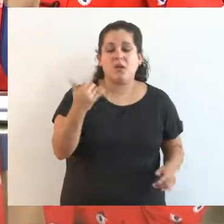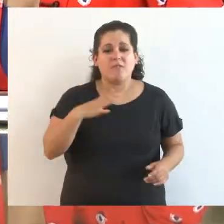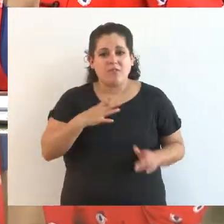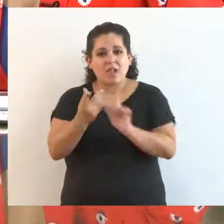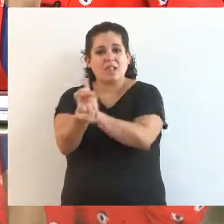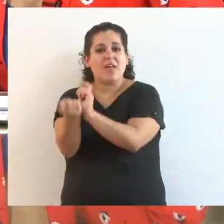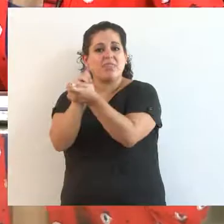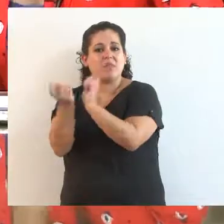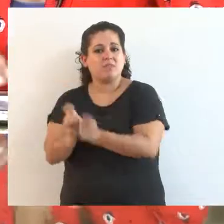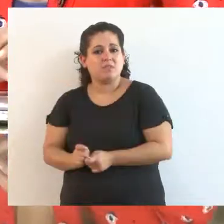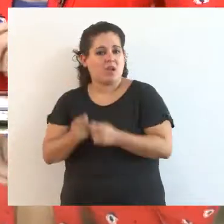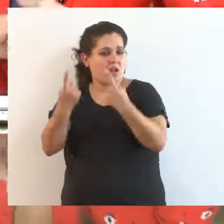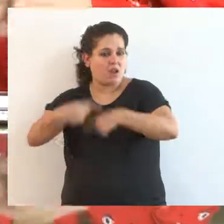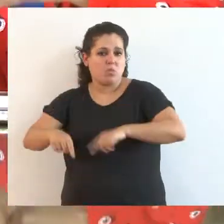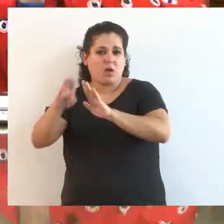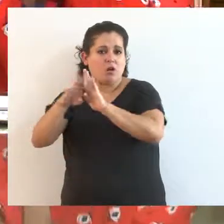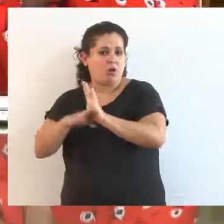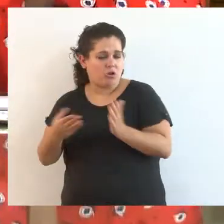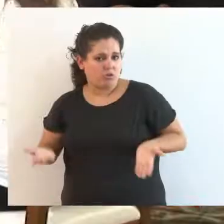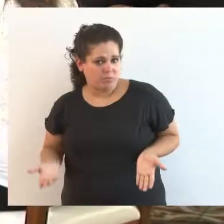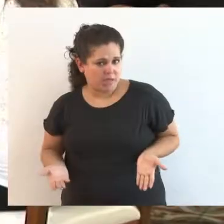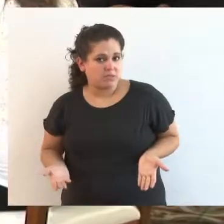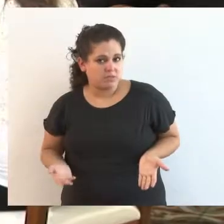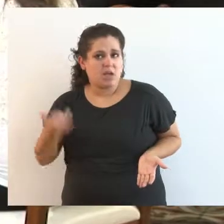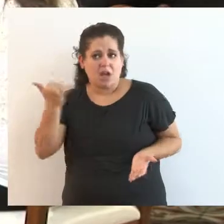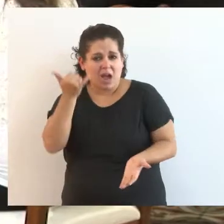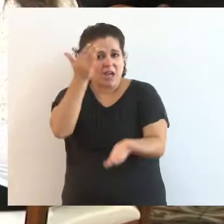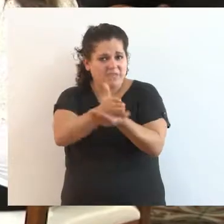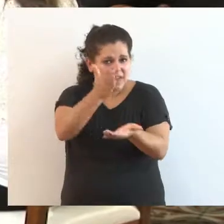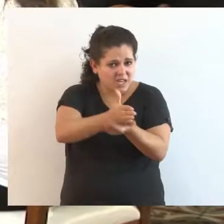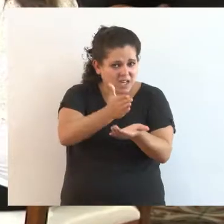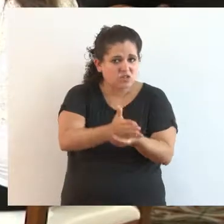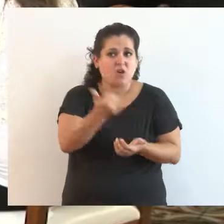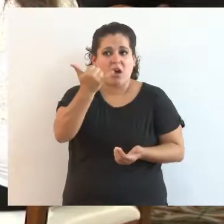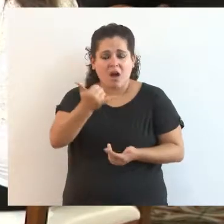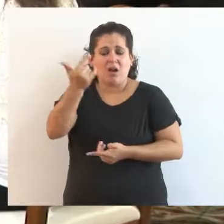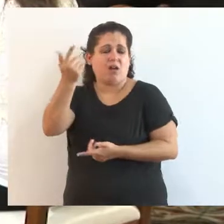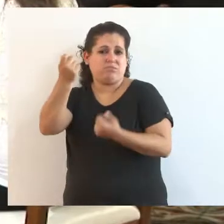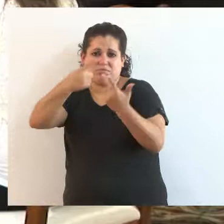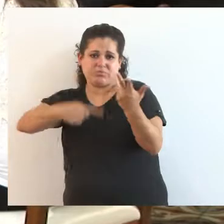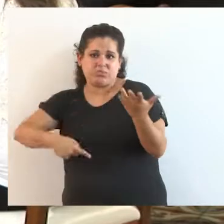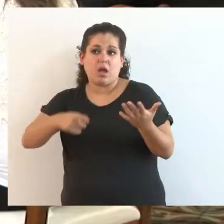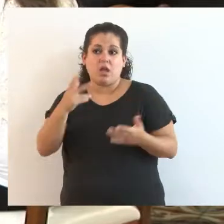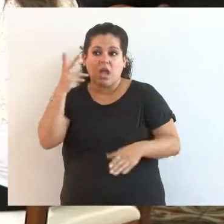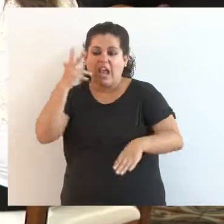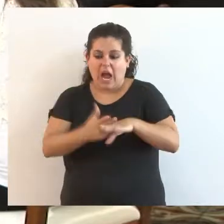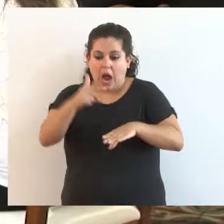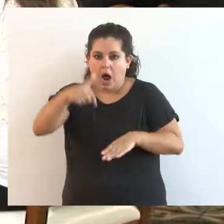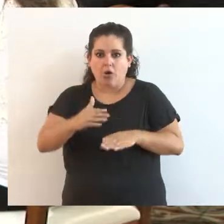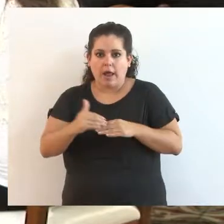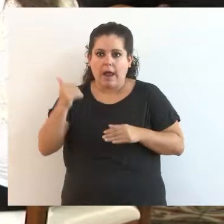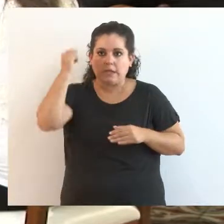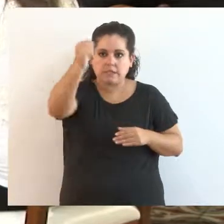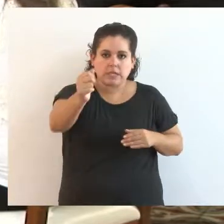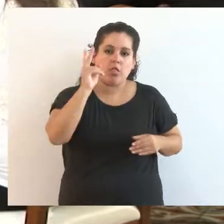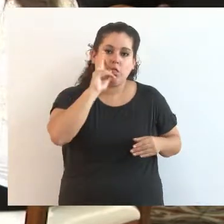lógica es adaptar un montón de normativa que tiene que ver con la reforma de un montón de derechos civiles y comerciales. Sí, claro. Y al tener este intervalo